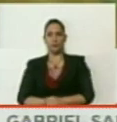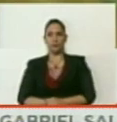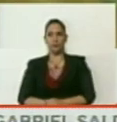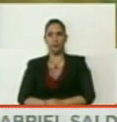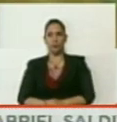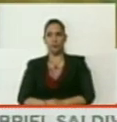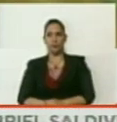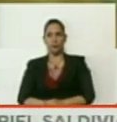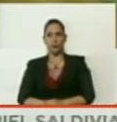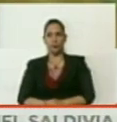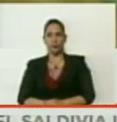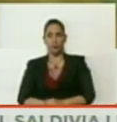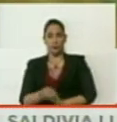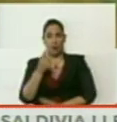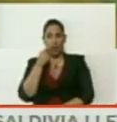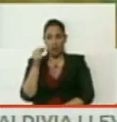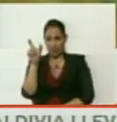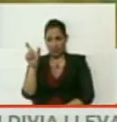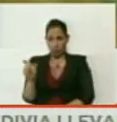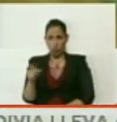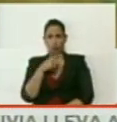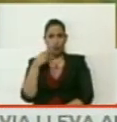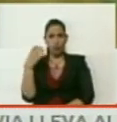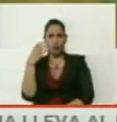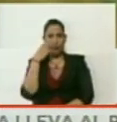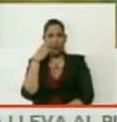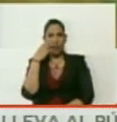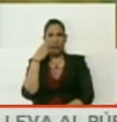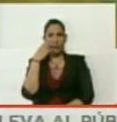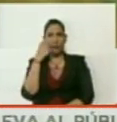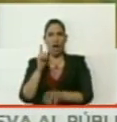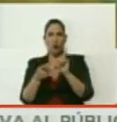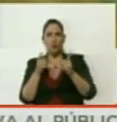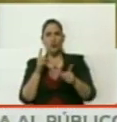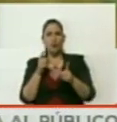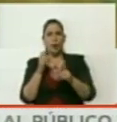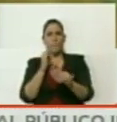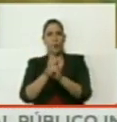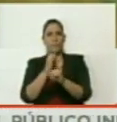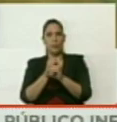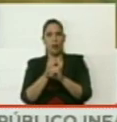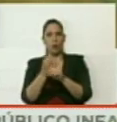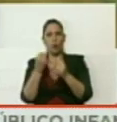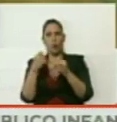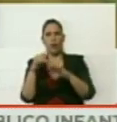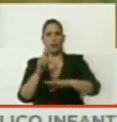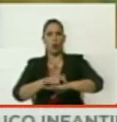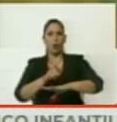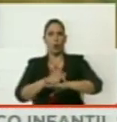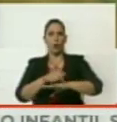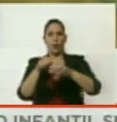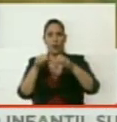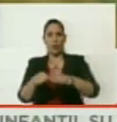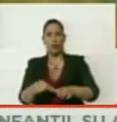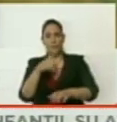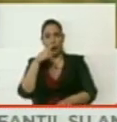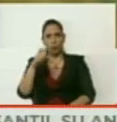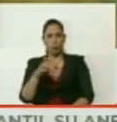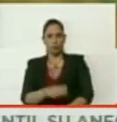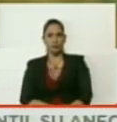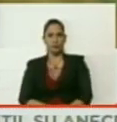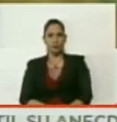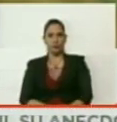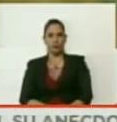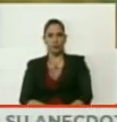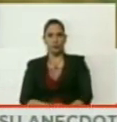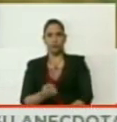etcétera. Al señor Duque le pusieron un marcador, alguna página web. ¿Cuántas horas le quedan a Maduro? Bueno, ya eso va por no